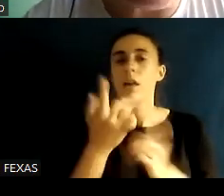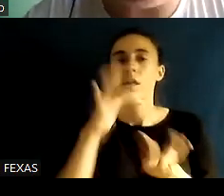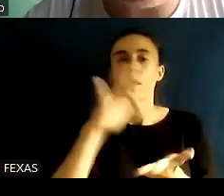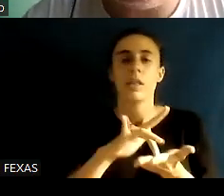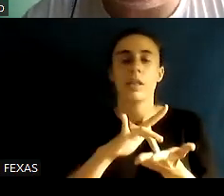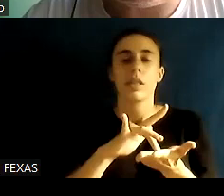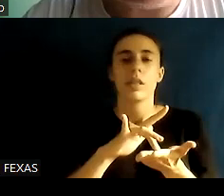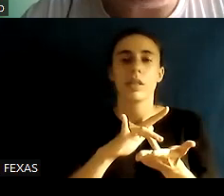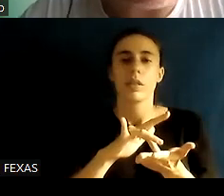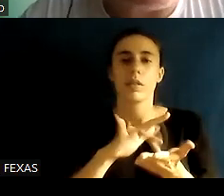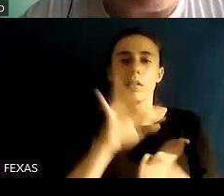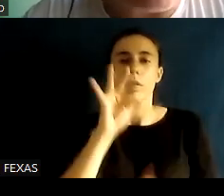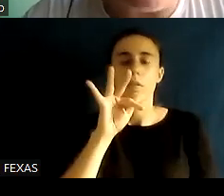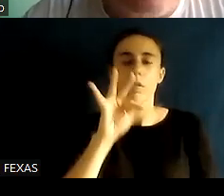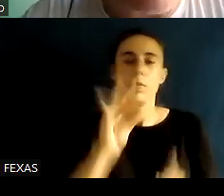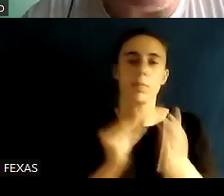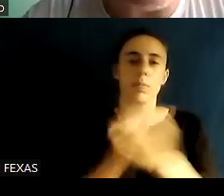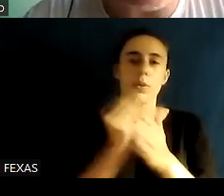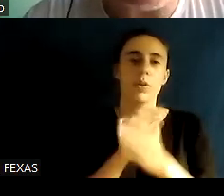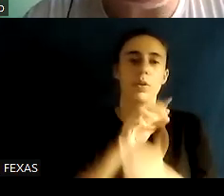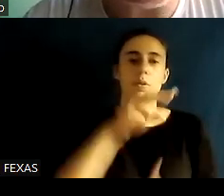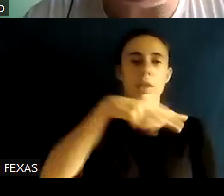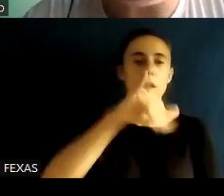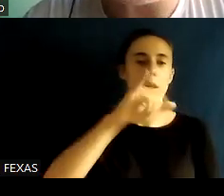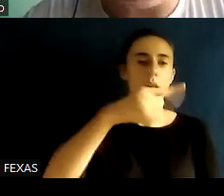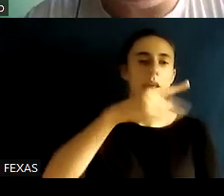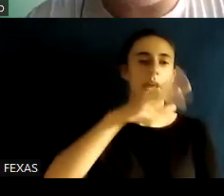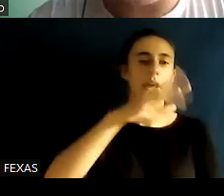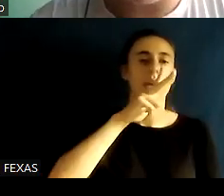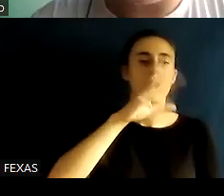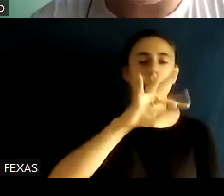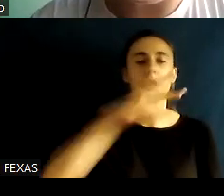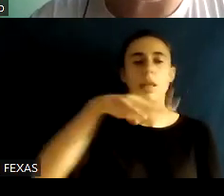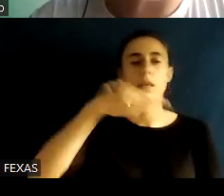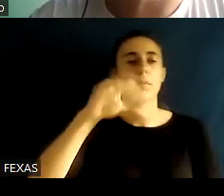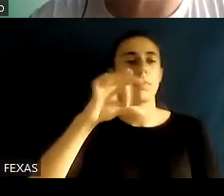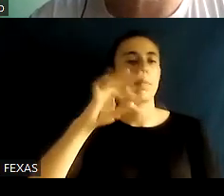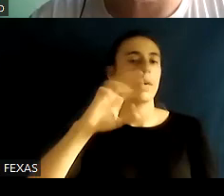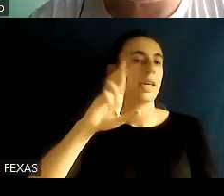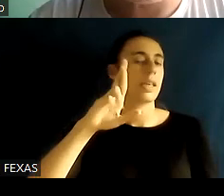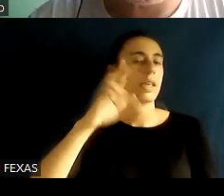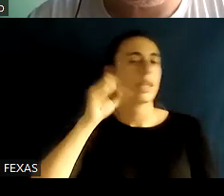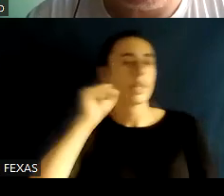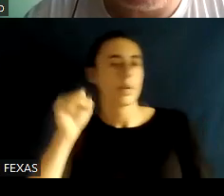de perla productos como el MindMaster, que no generan dependencia, tolerancia ni síndrome de abstinencia.